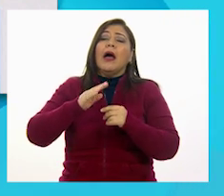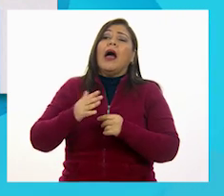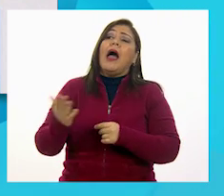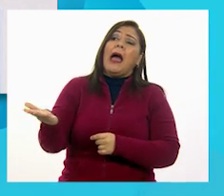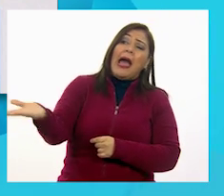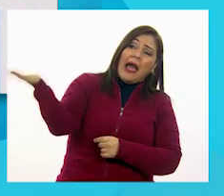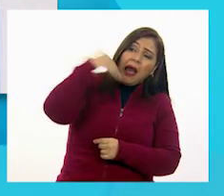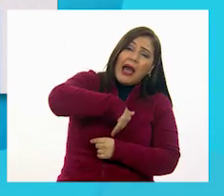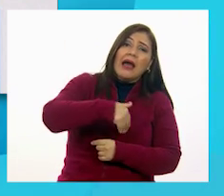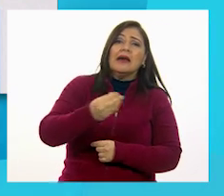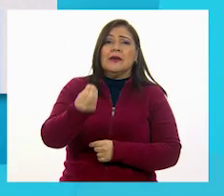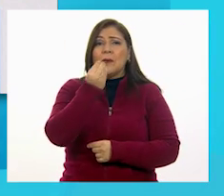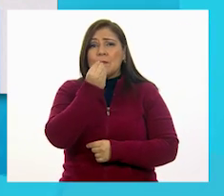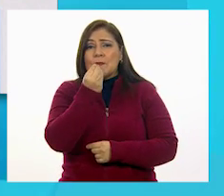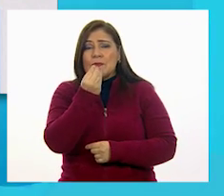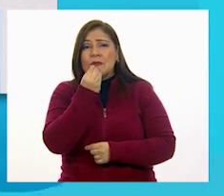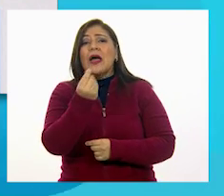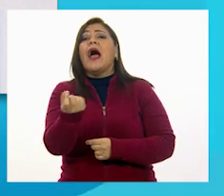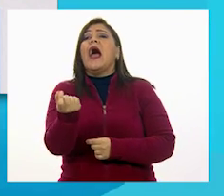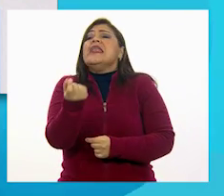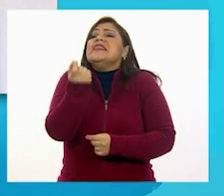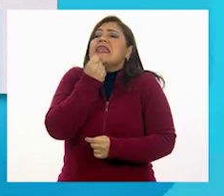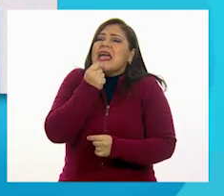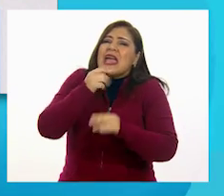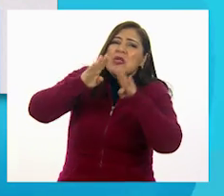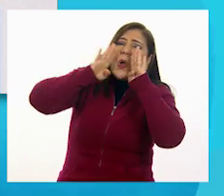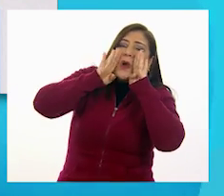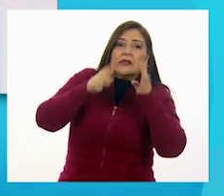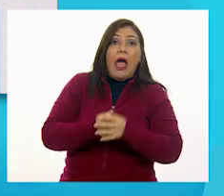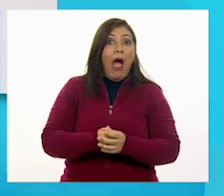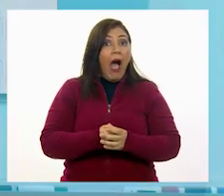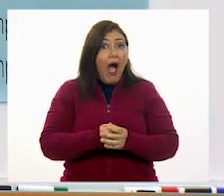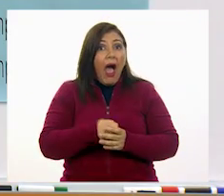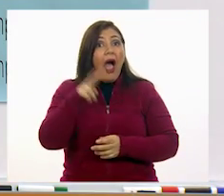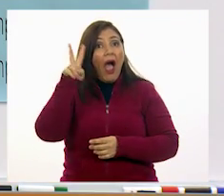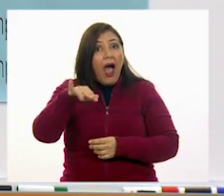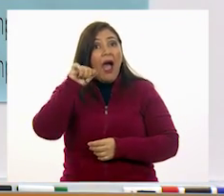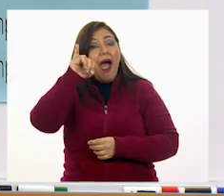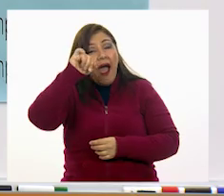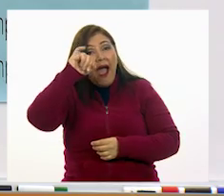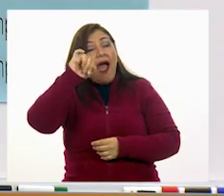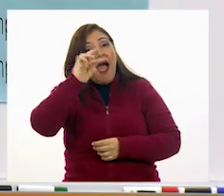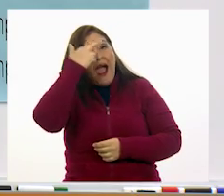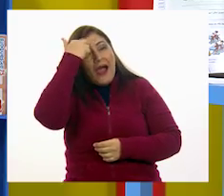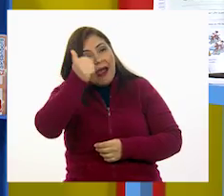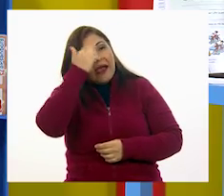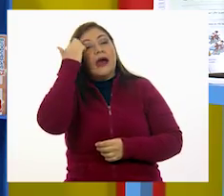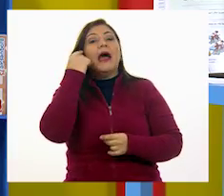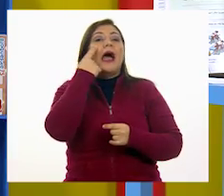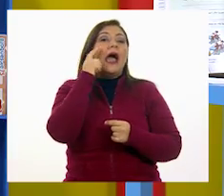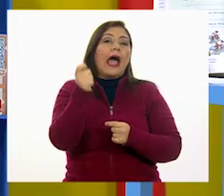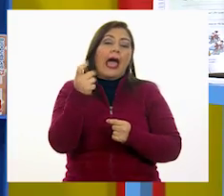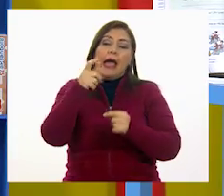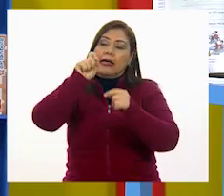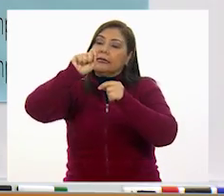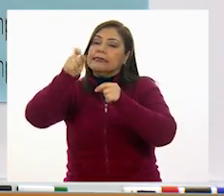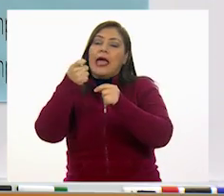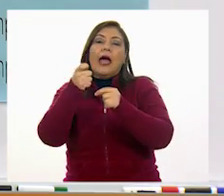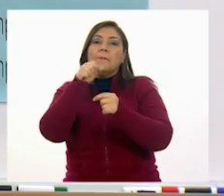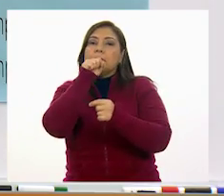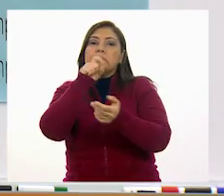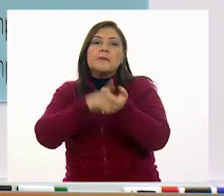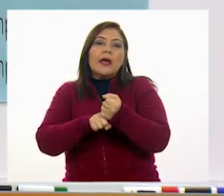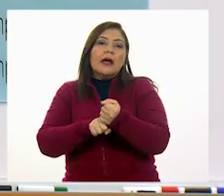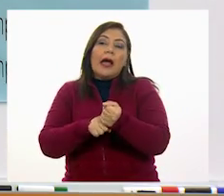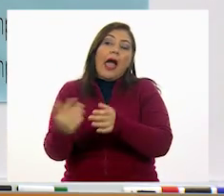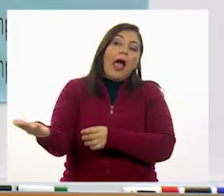a comer, niños! ¡Ay, tiene todo el sentido, profe Ramiro! Lo que hace una coma y sobre